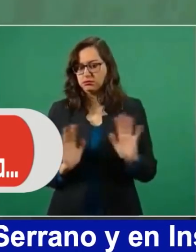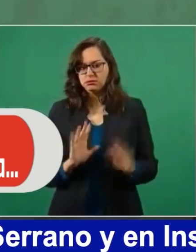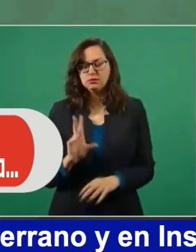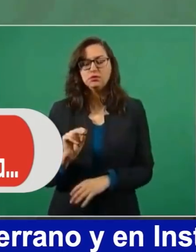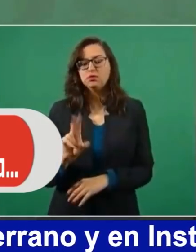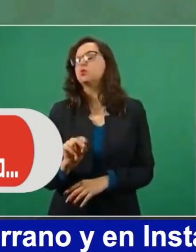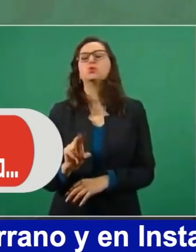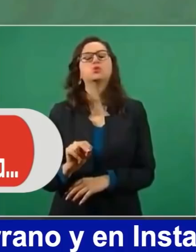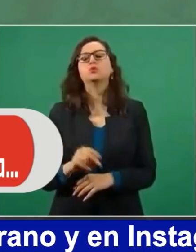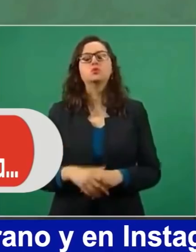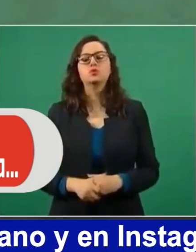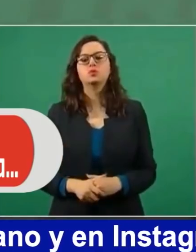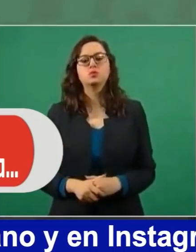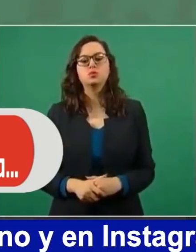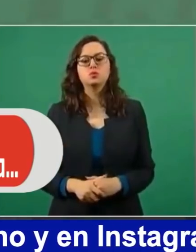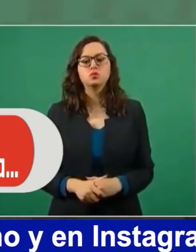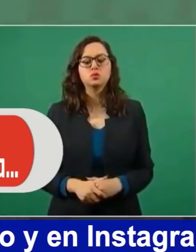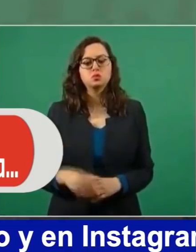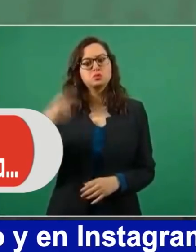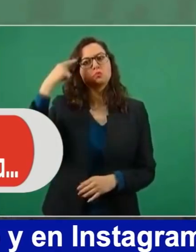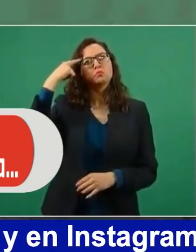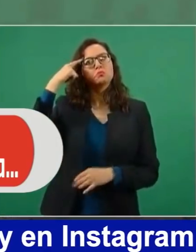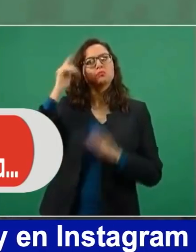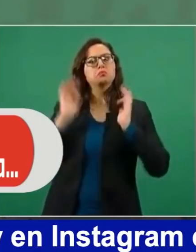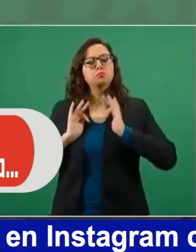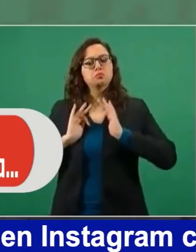No tengo ningún problema de conciencia.